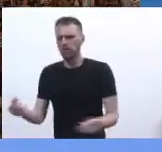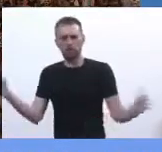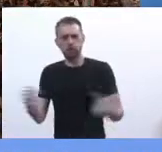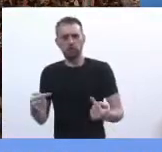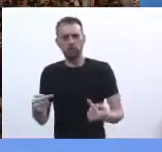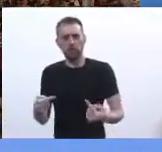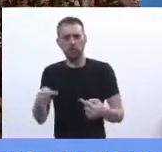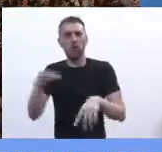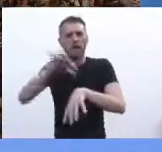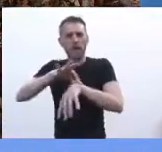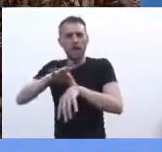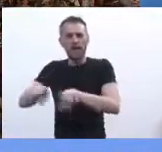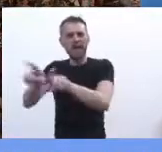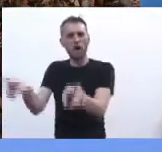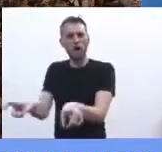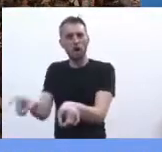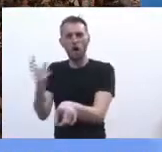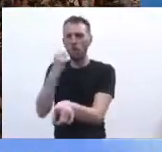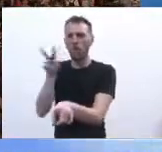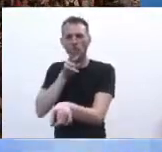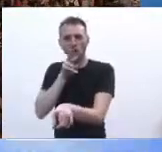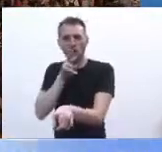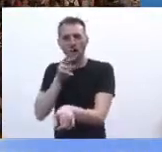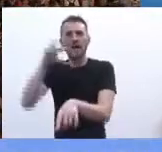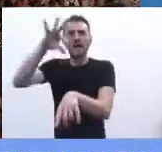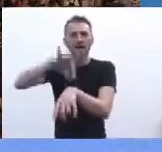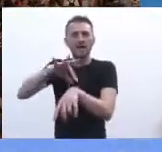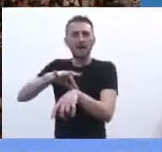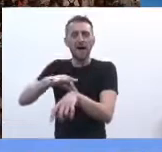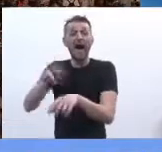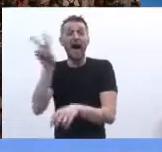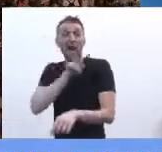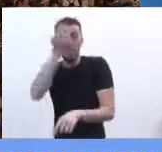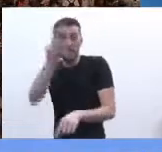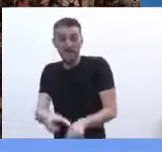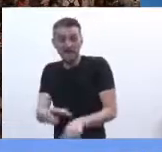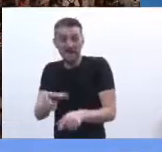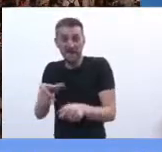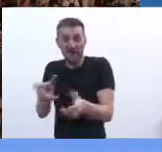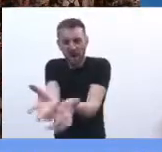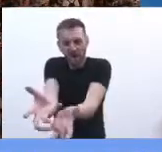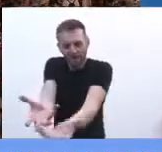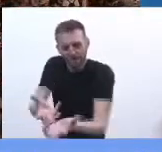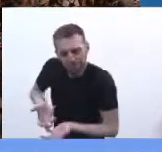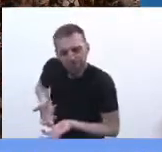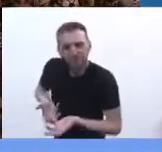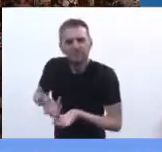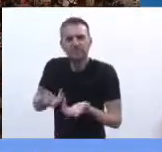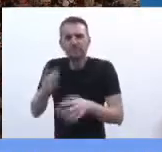a la gineco na al ginecólogo al oeste atrás al enfermero o a la enfermera profesional